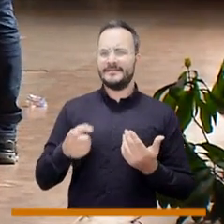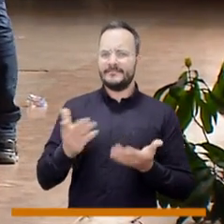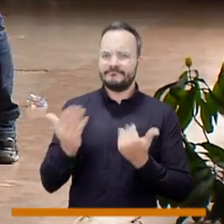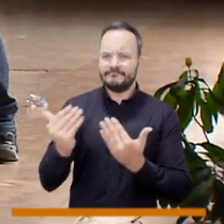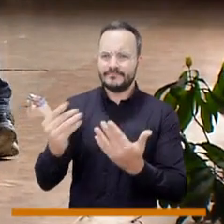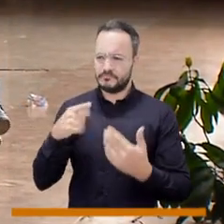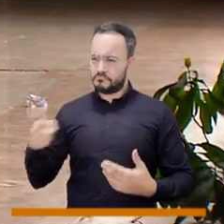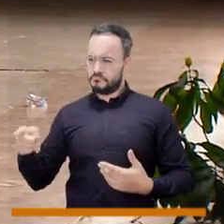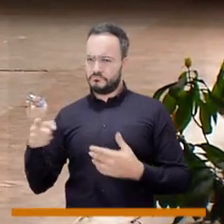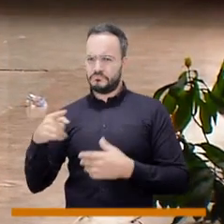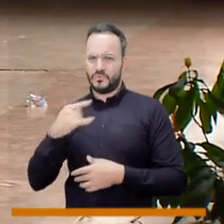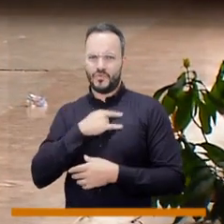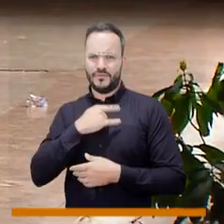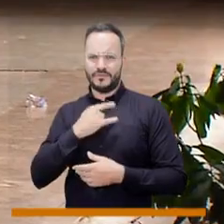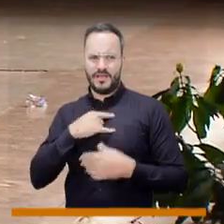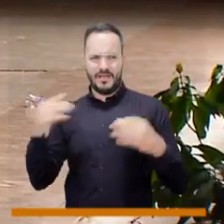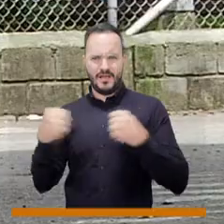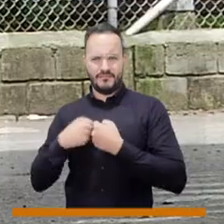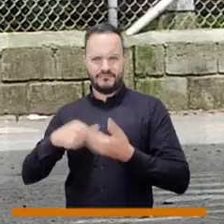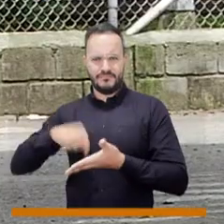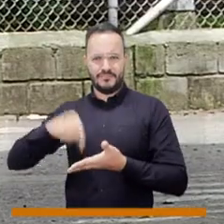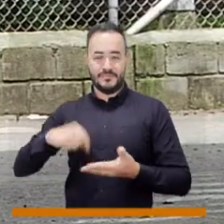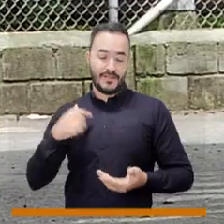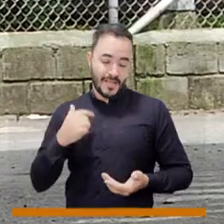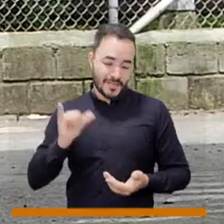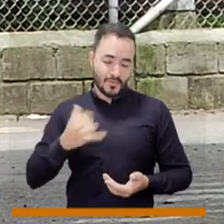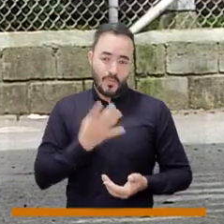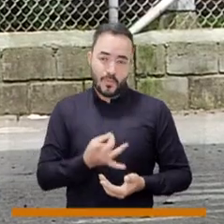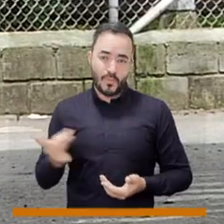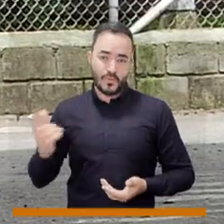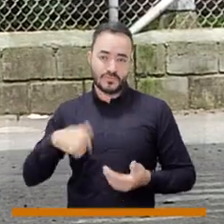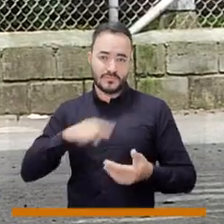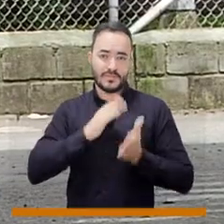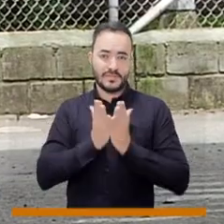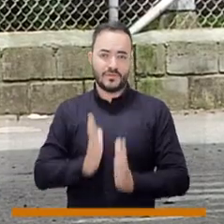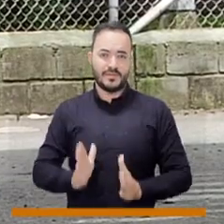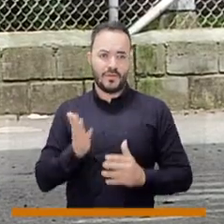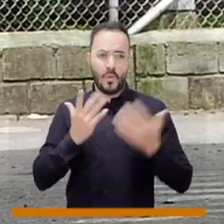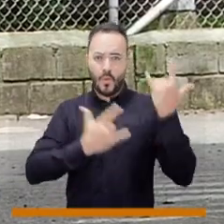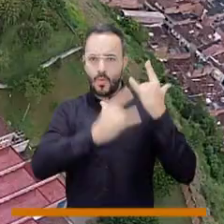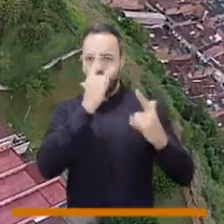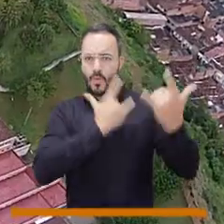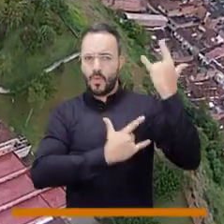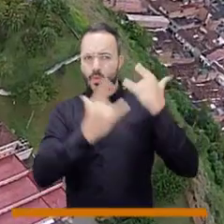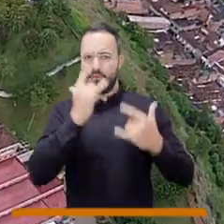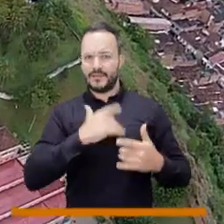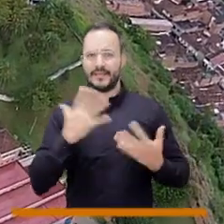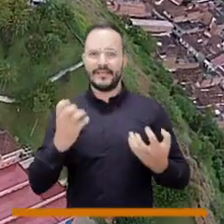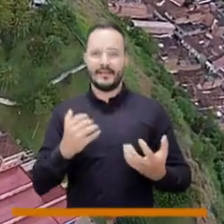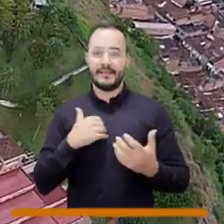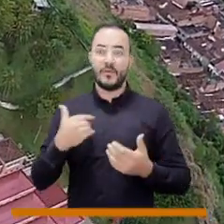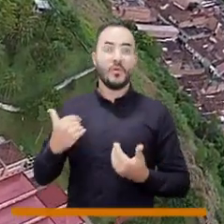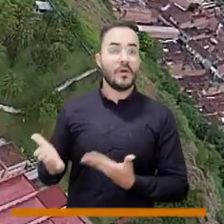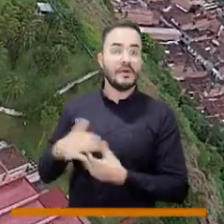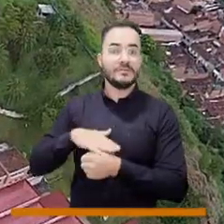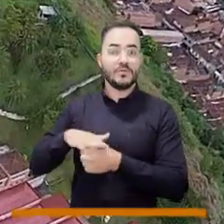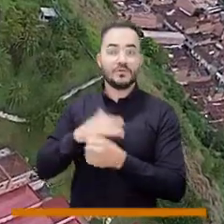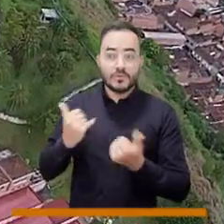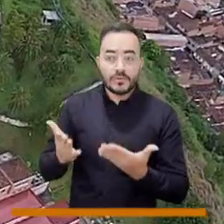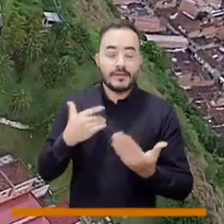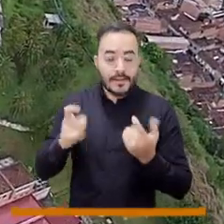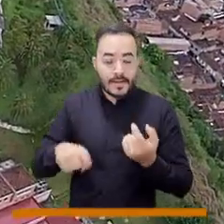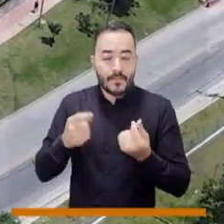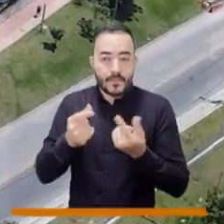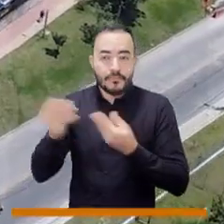las universidades. Y los estudiantes somos cualquier cosa, pero no somos bobos. Y no nos dejamos instrumentalizar por una alcaldía que está buscando instrumentalizar